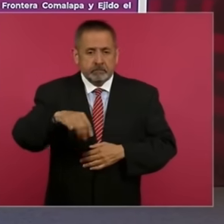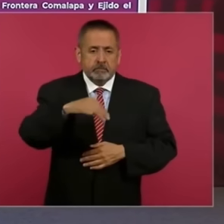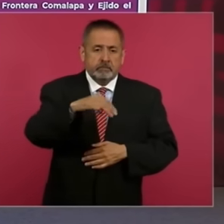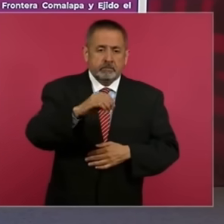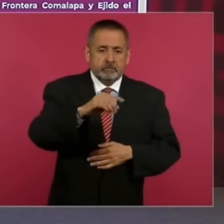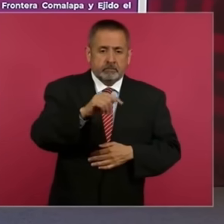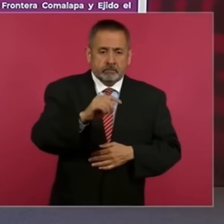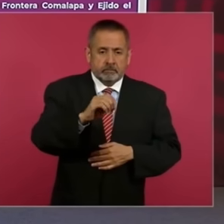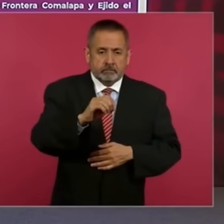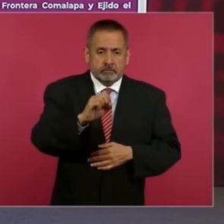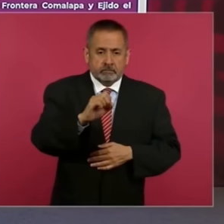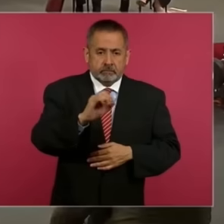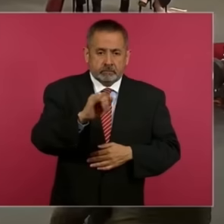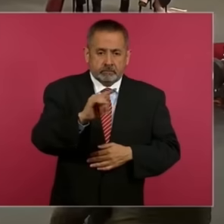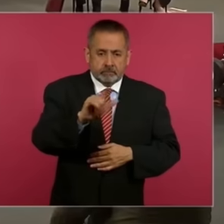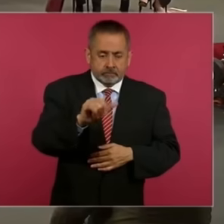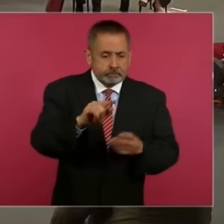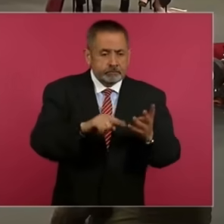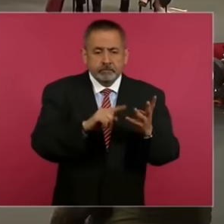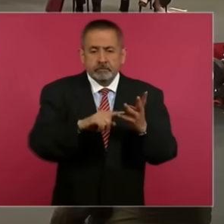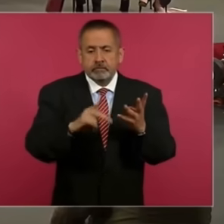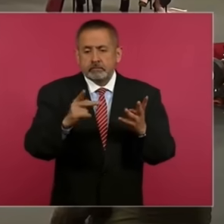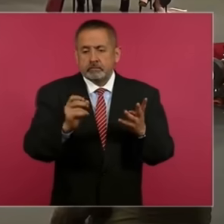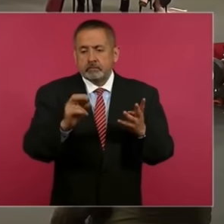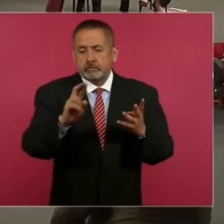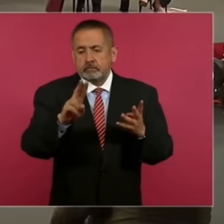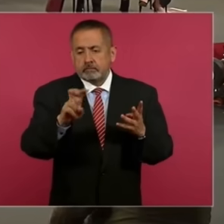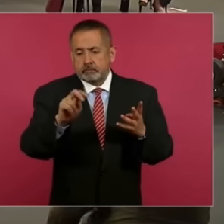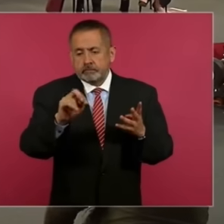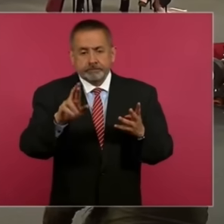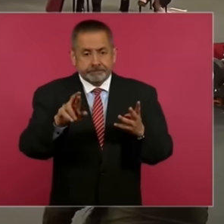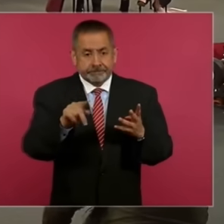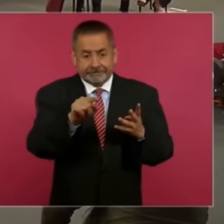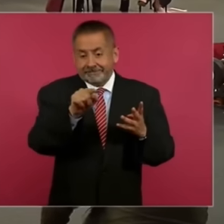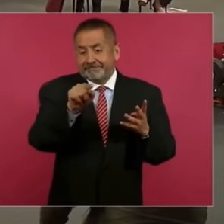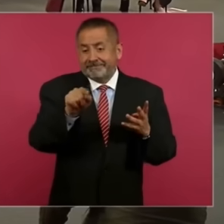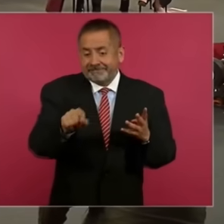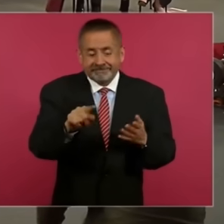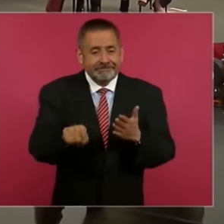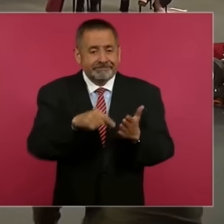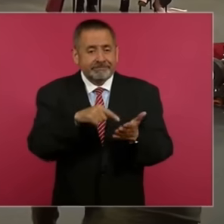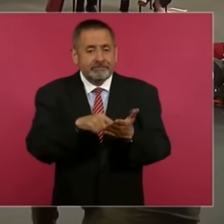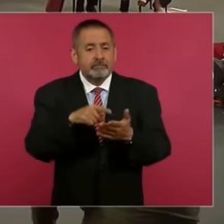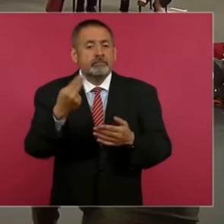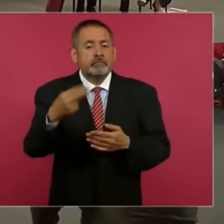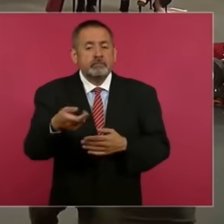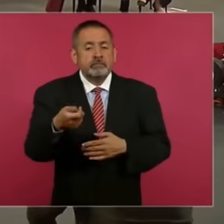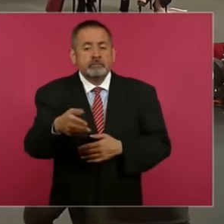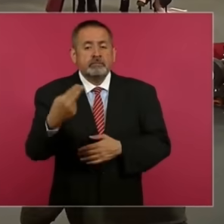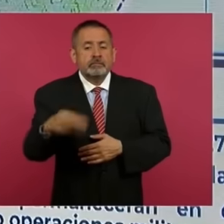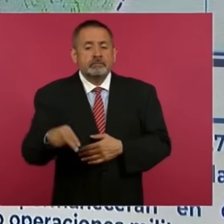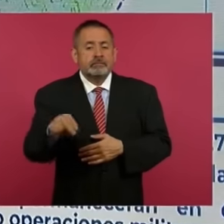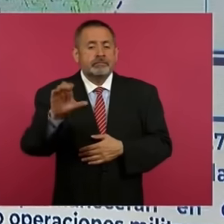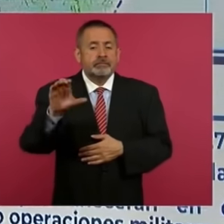Motocintla, El Porvenir, aquí hay un lugar que se llama Canadá.